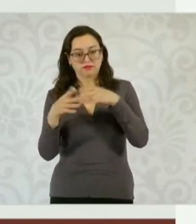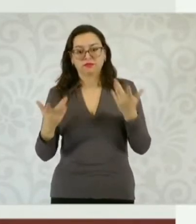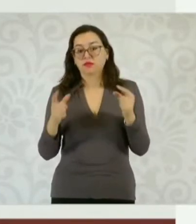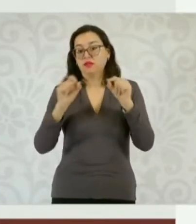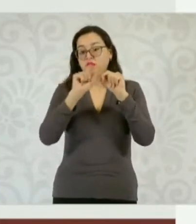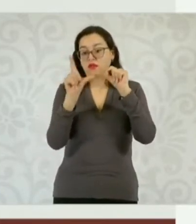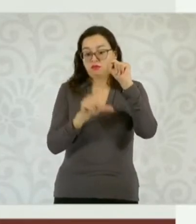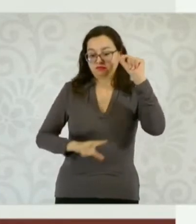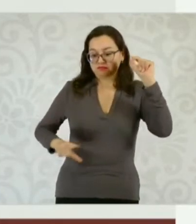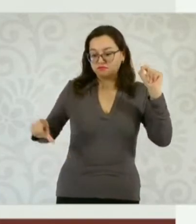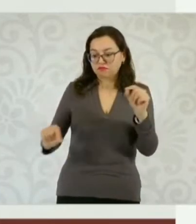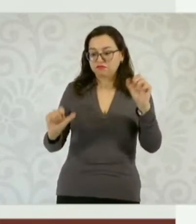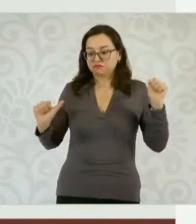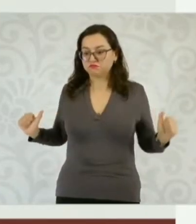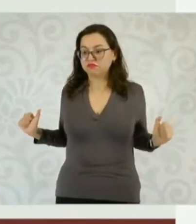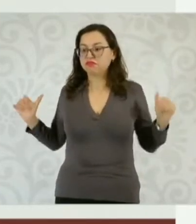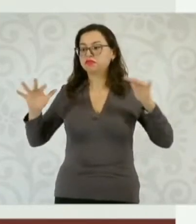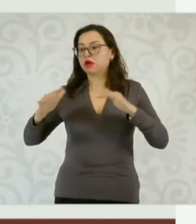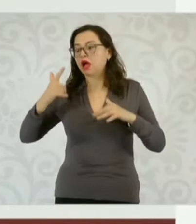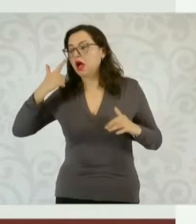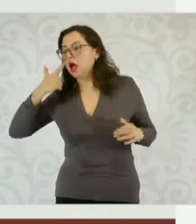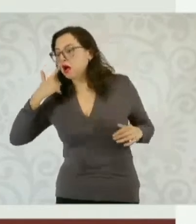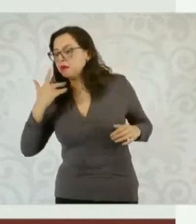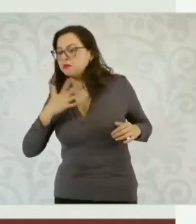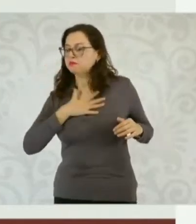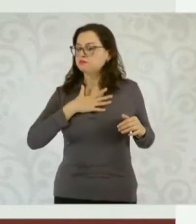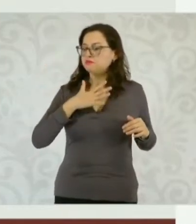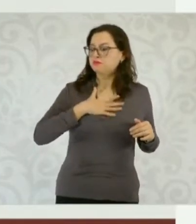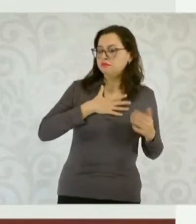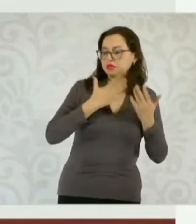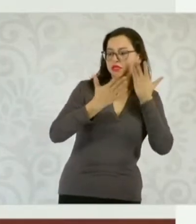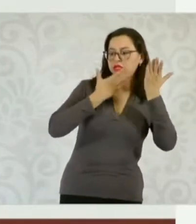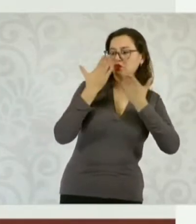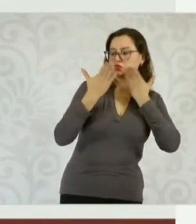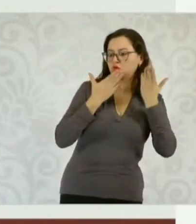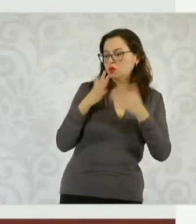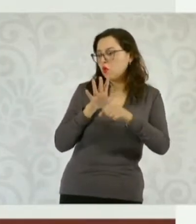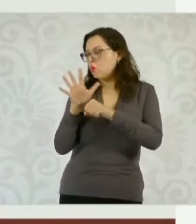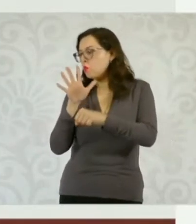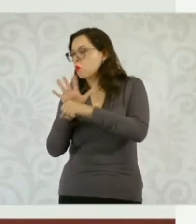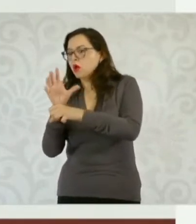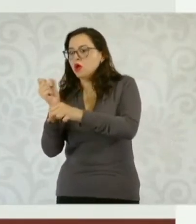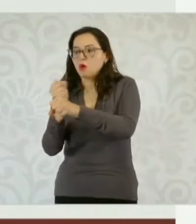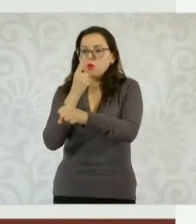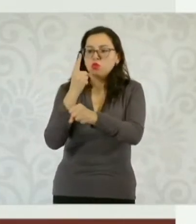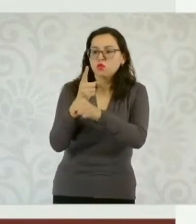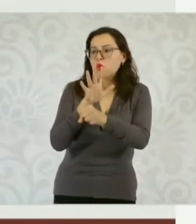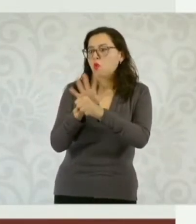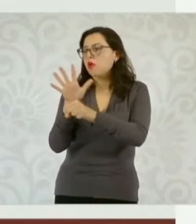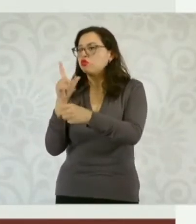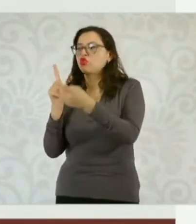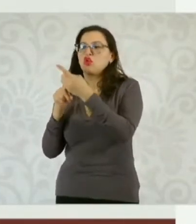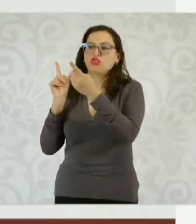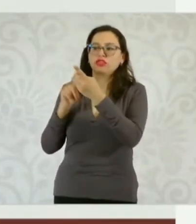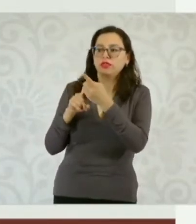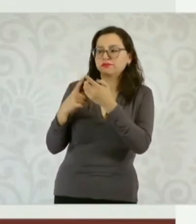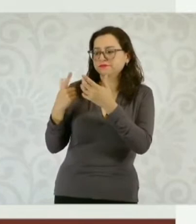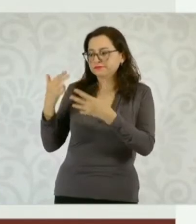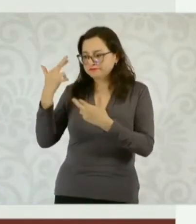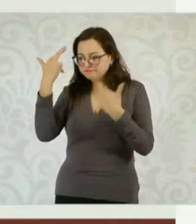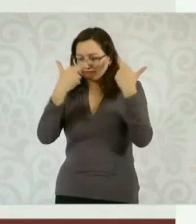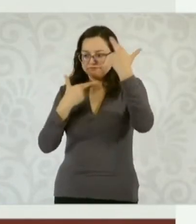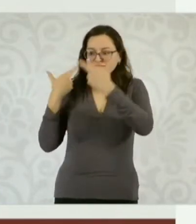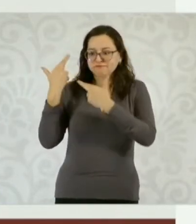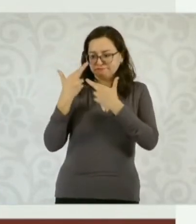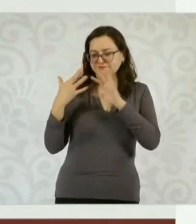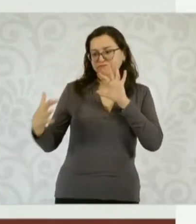a conocer cuáles son las ofertas de su especialidad en todo México, en el sistema IMSS, y entonces